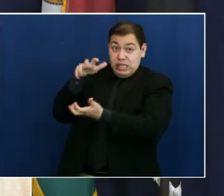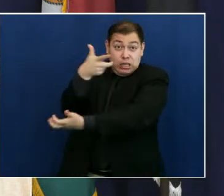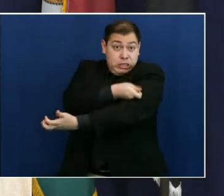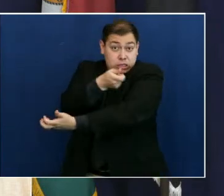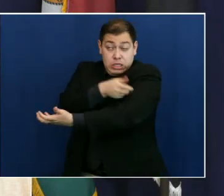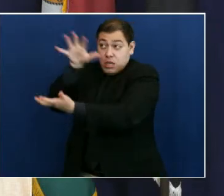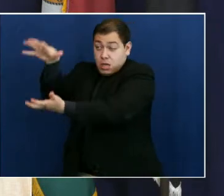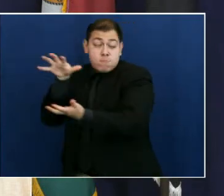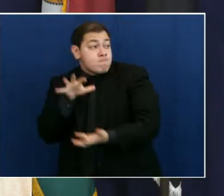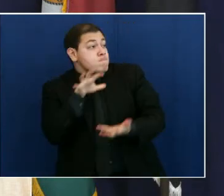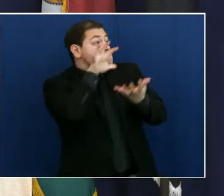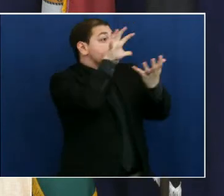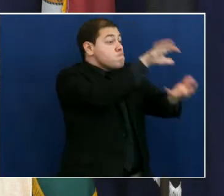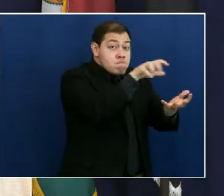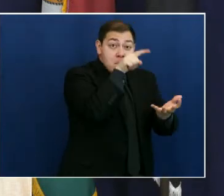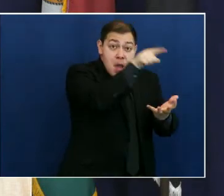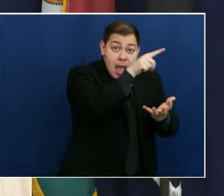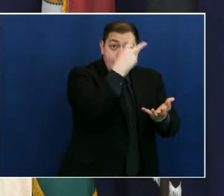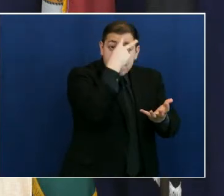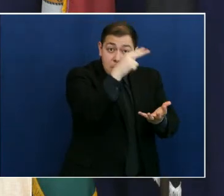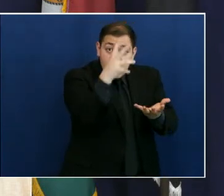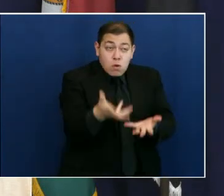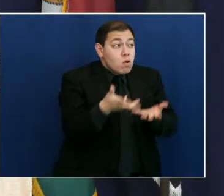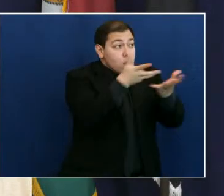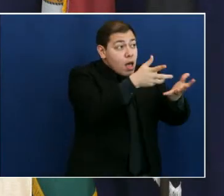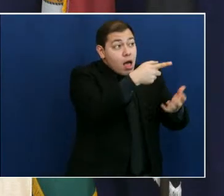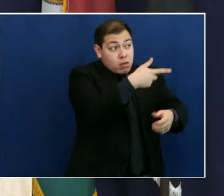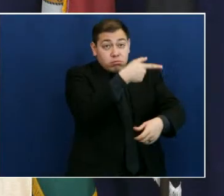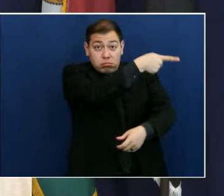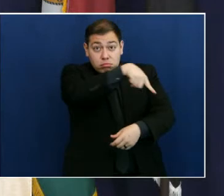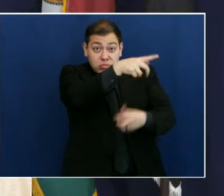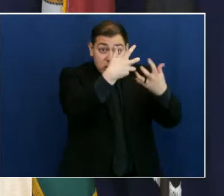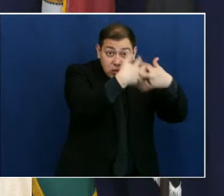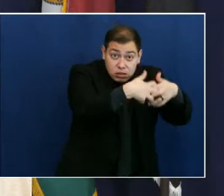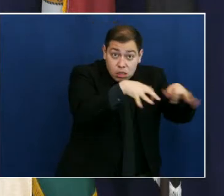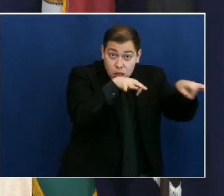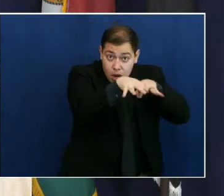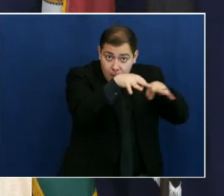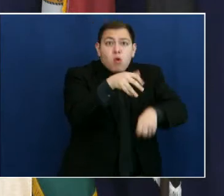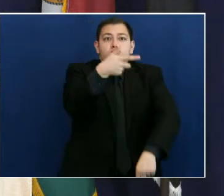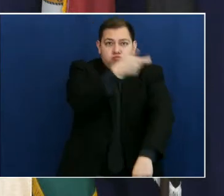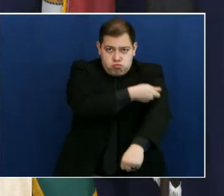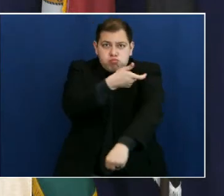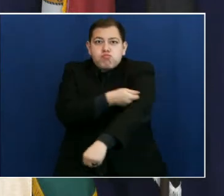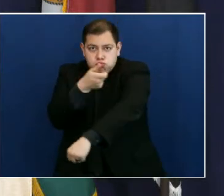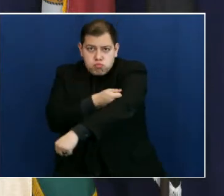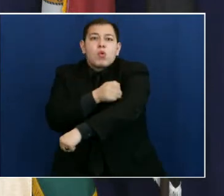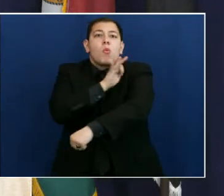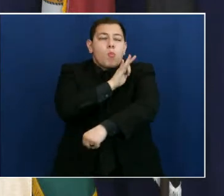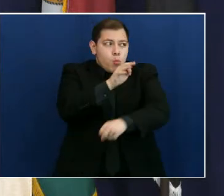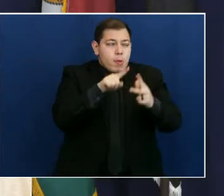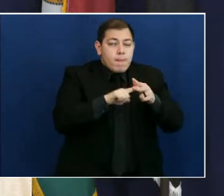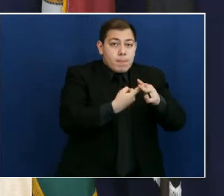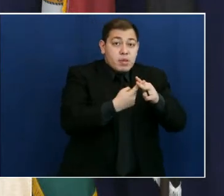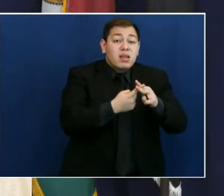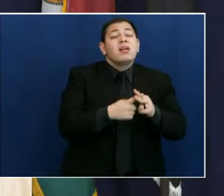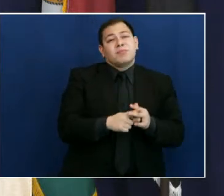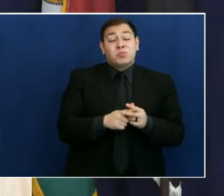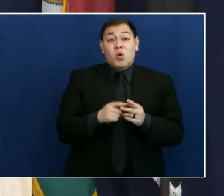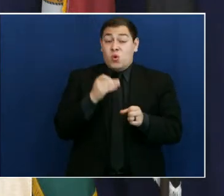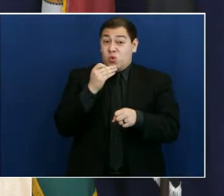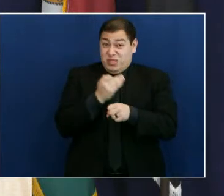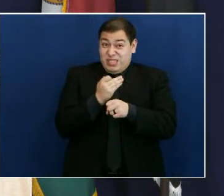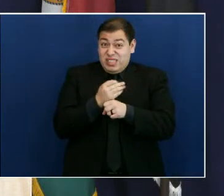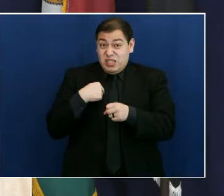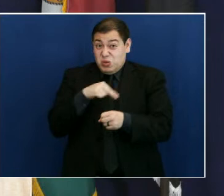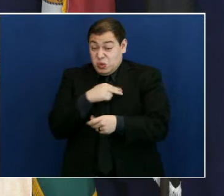sabemos, favorece a la economía y salud de ambos lados de la frontera. Quiero seguir invitando a todos aquellos de ustedes que no han recibido su vacuna, que